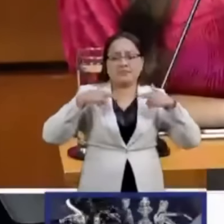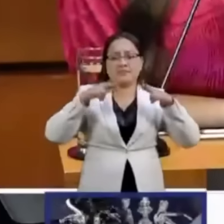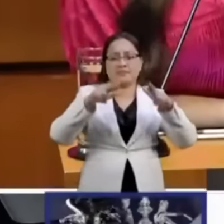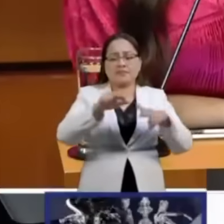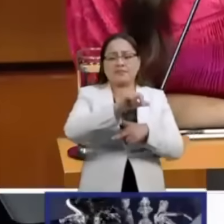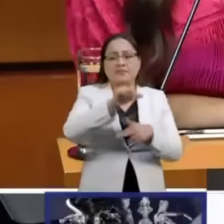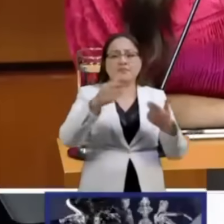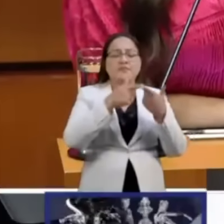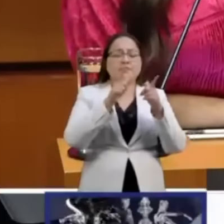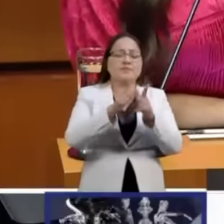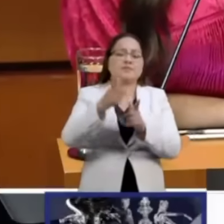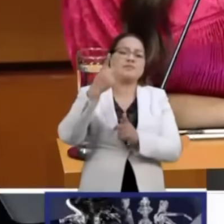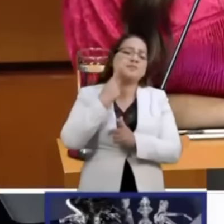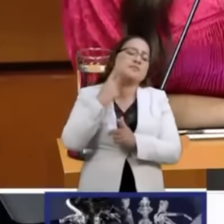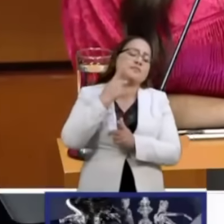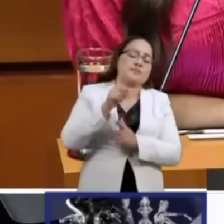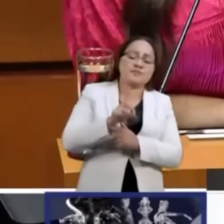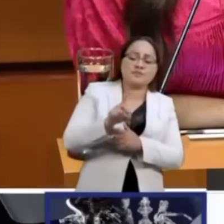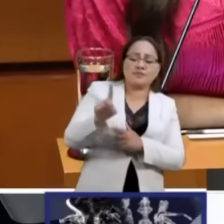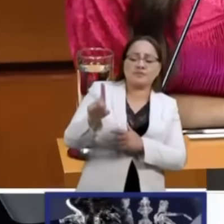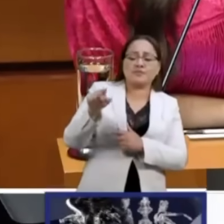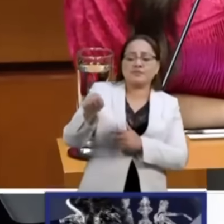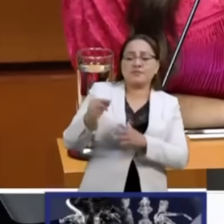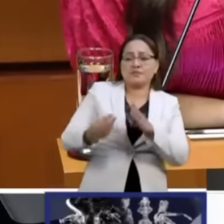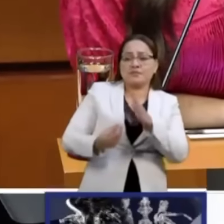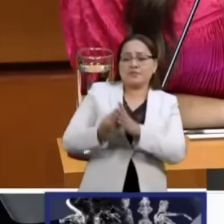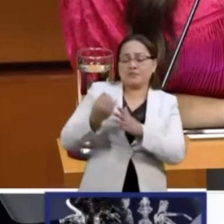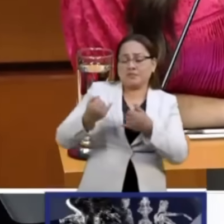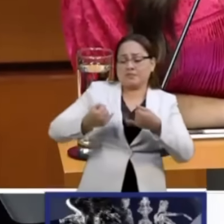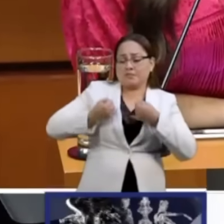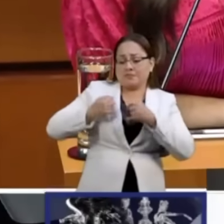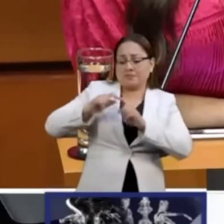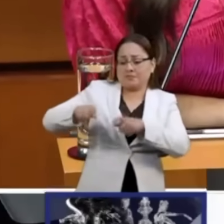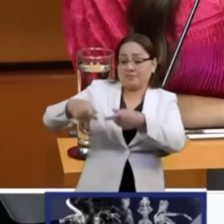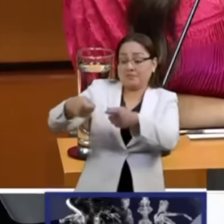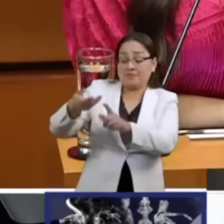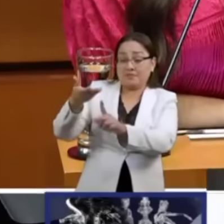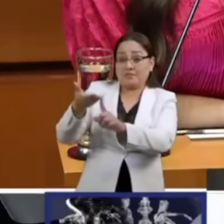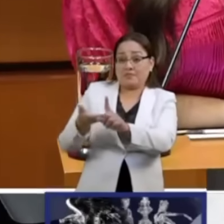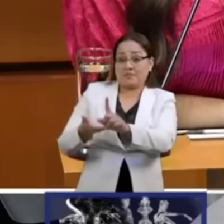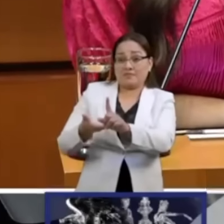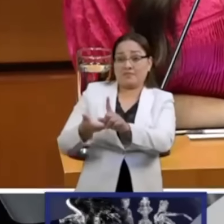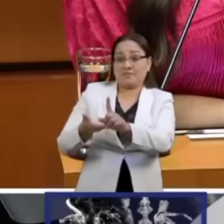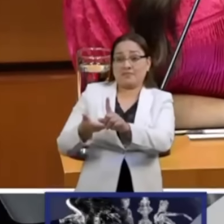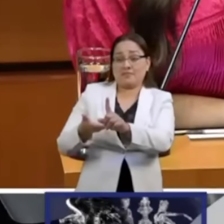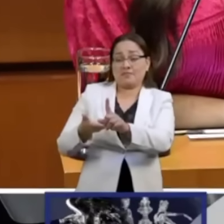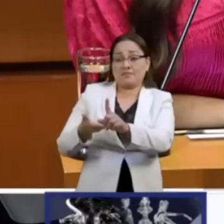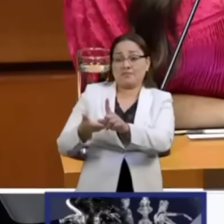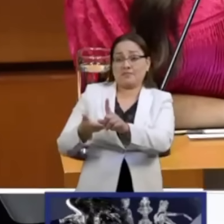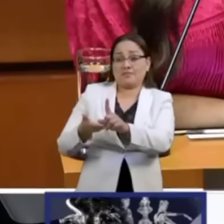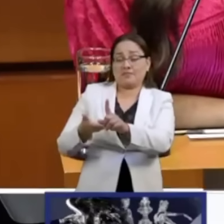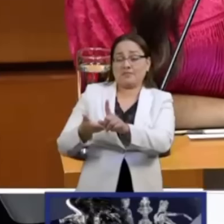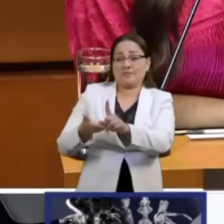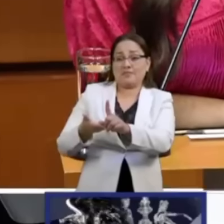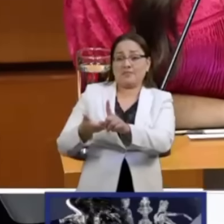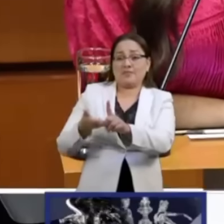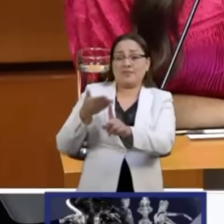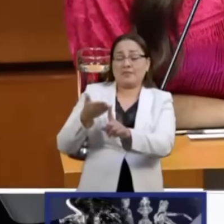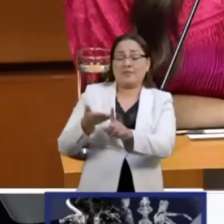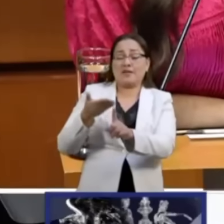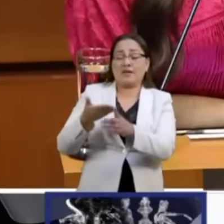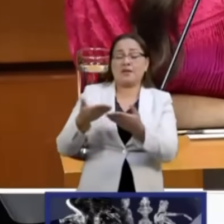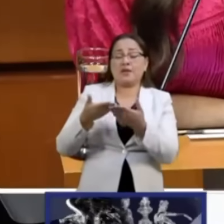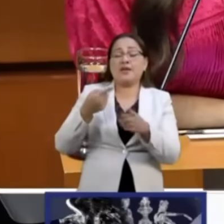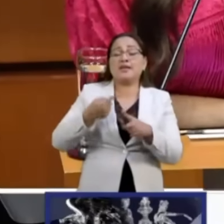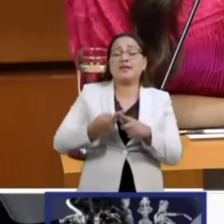la derecha, el relevo generacional, que es una gran analogía, es hoy de la derecha, es hoy